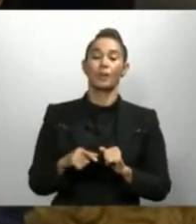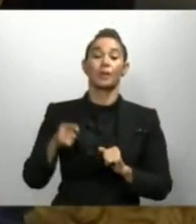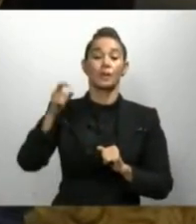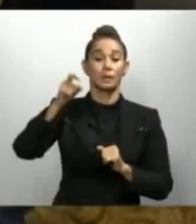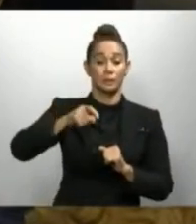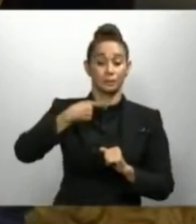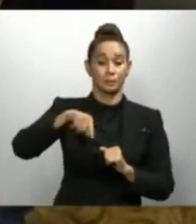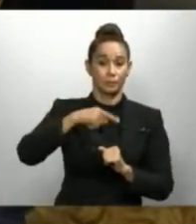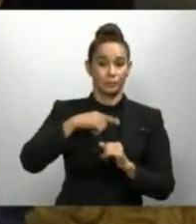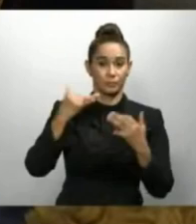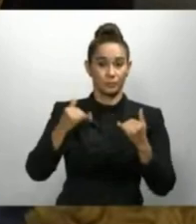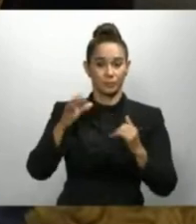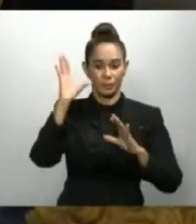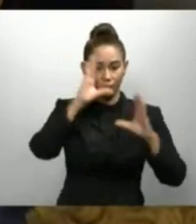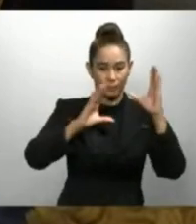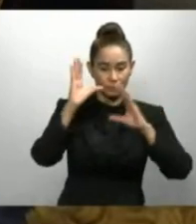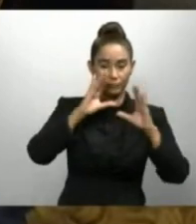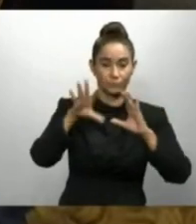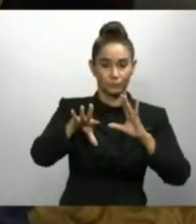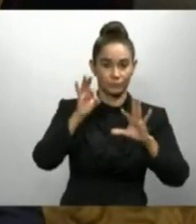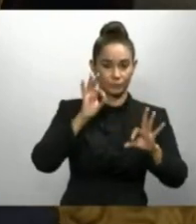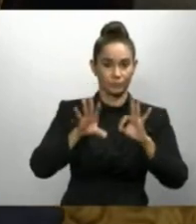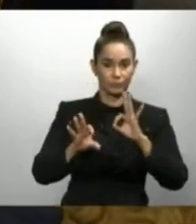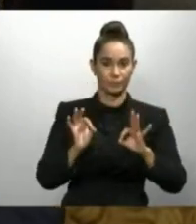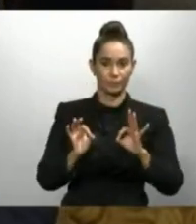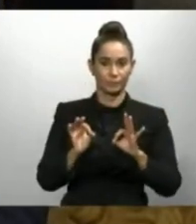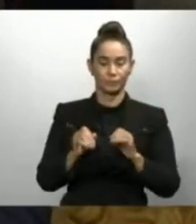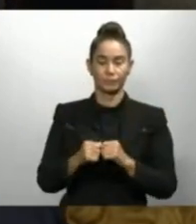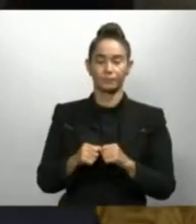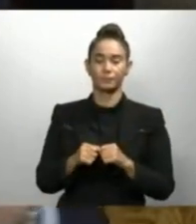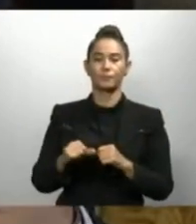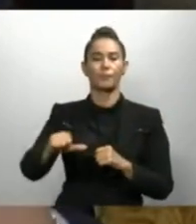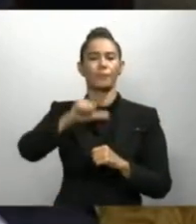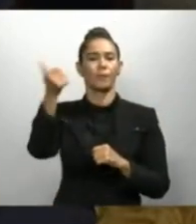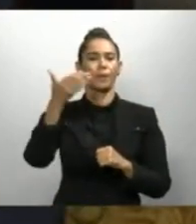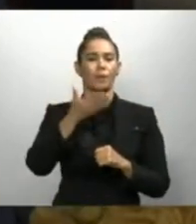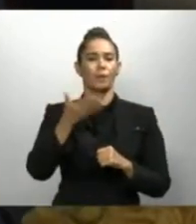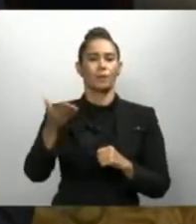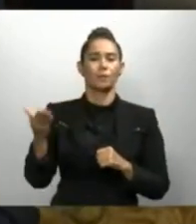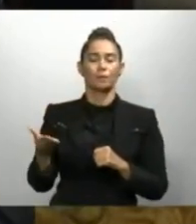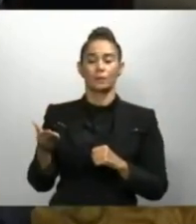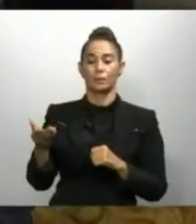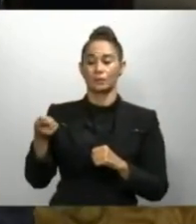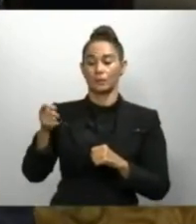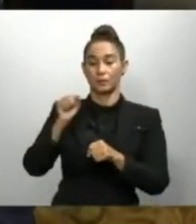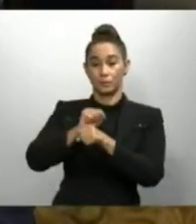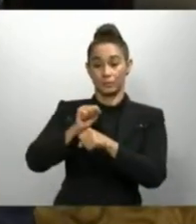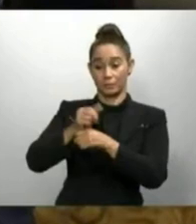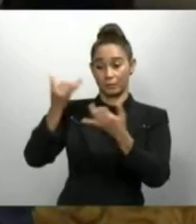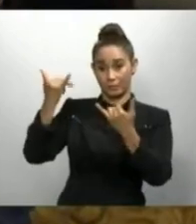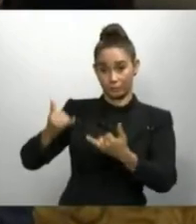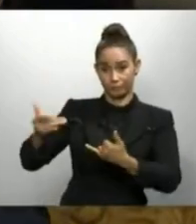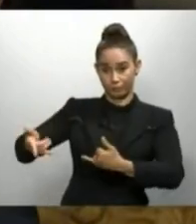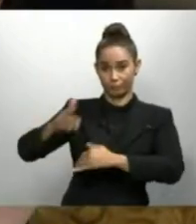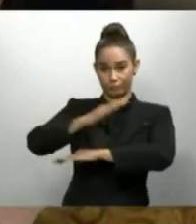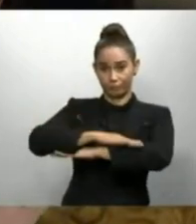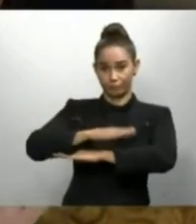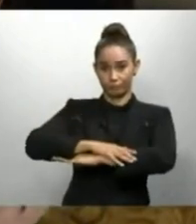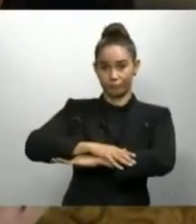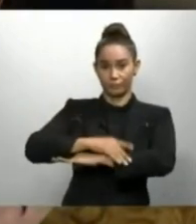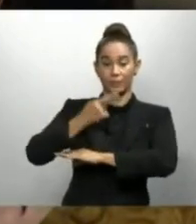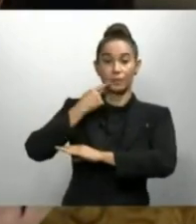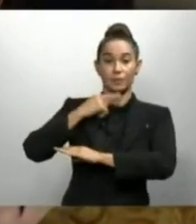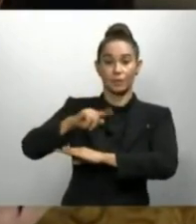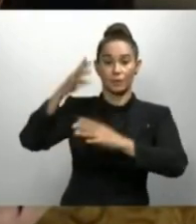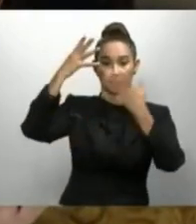nosotros tenemos hasta hoy día. Y fíjense otra cosa, con el accionar conjunto de esta mesa y con las instrucciones del presidente, ya prácticamente